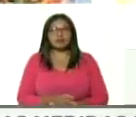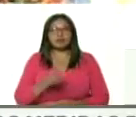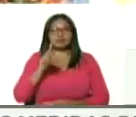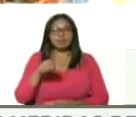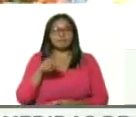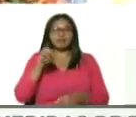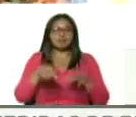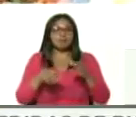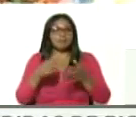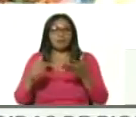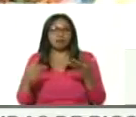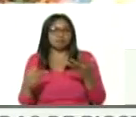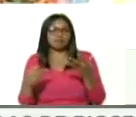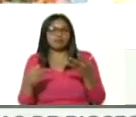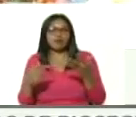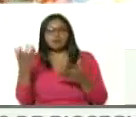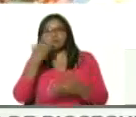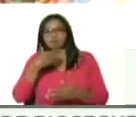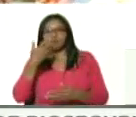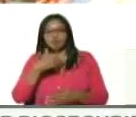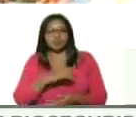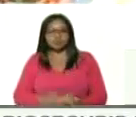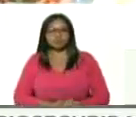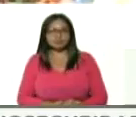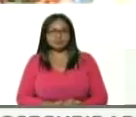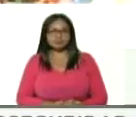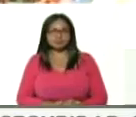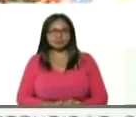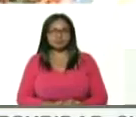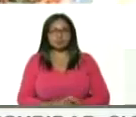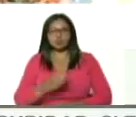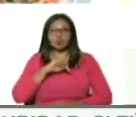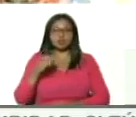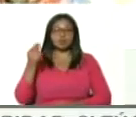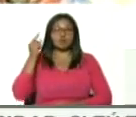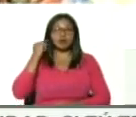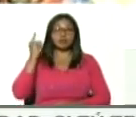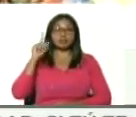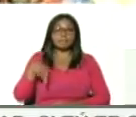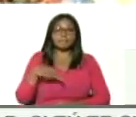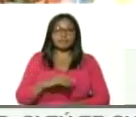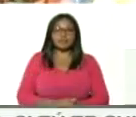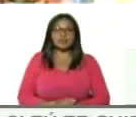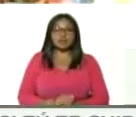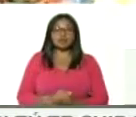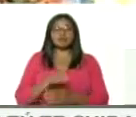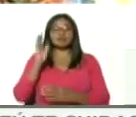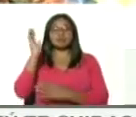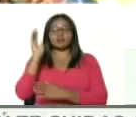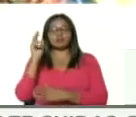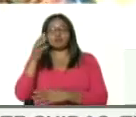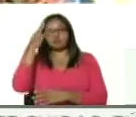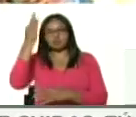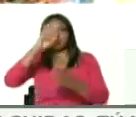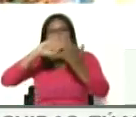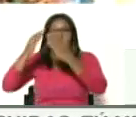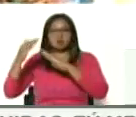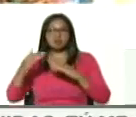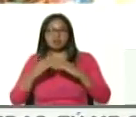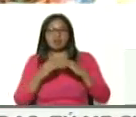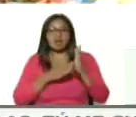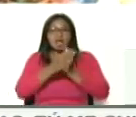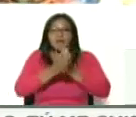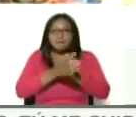topocho, plátano, entre otros. Aquí nuestras mujeres aguerridas de parlamentarios y consejos comunales,